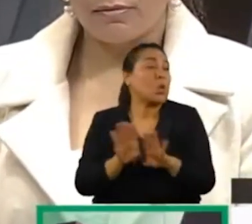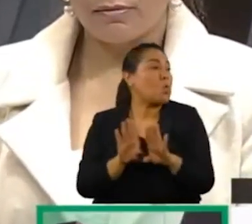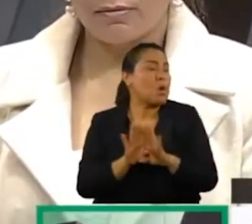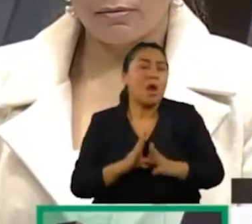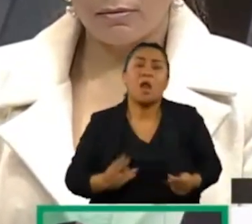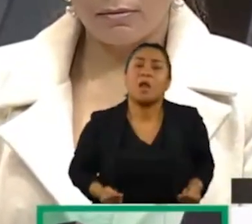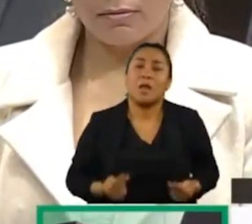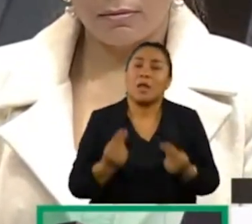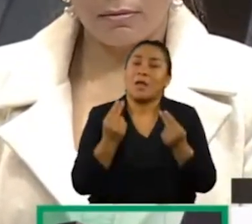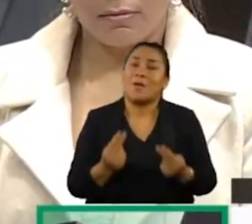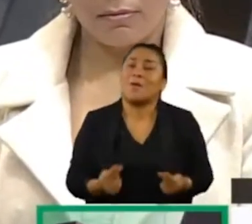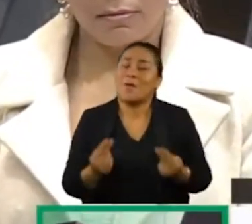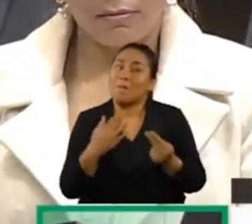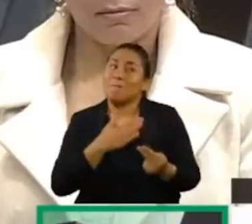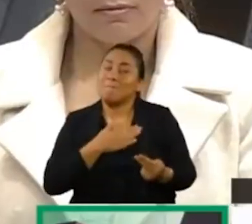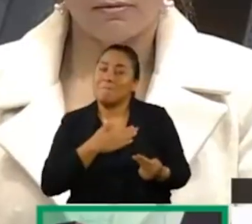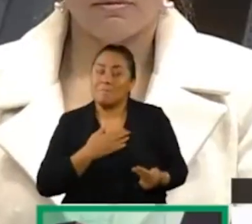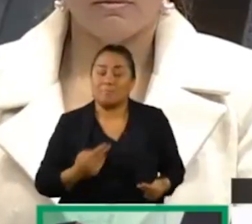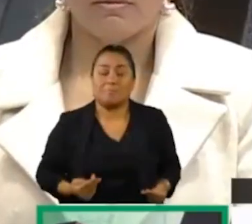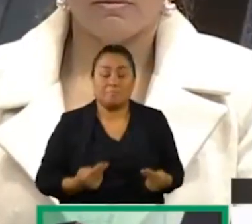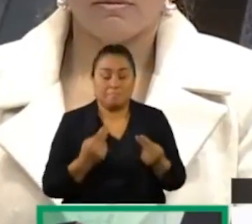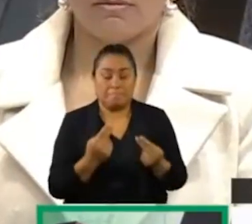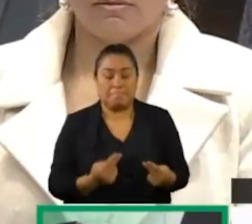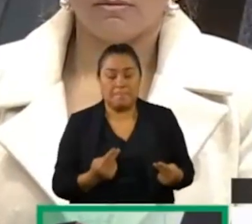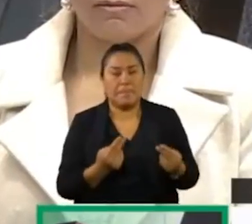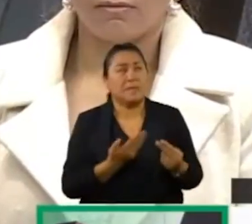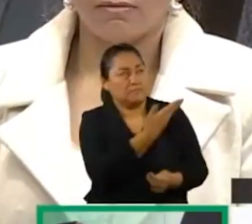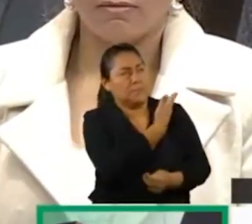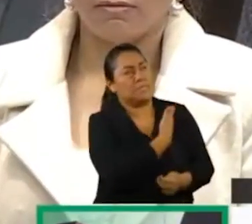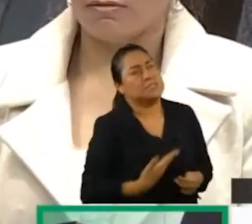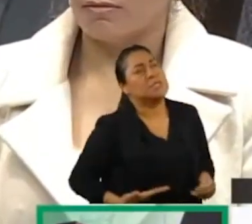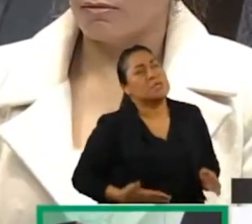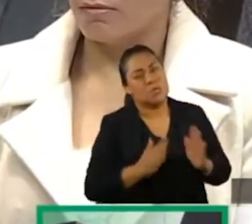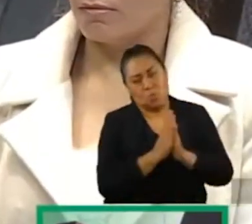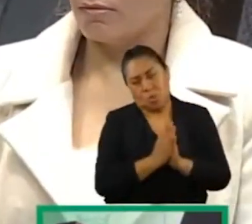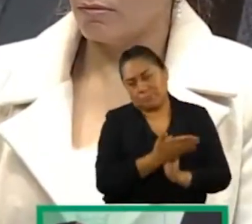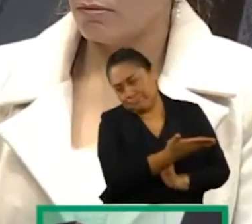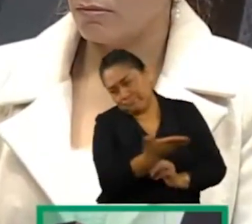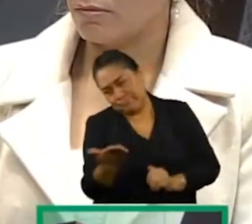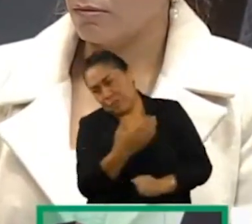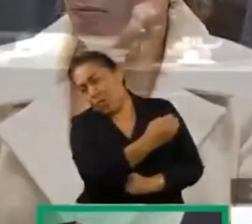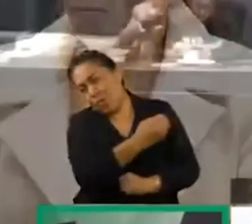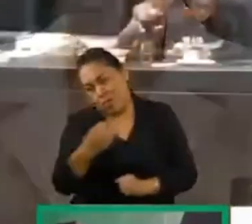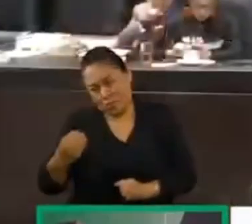negocio personal. Presidenta, llame al orden, por favor. Sí, efectivamente.